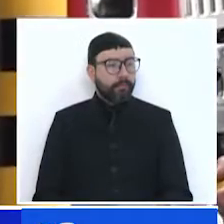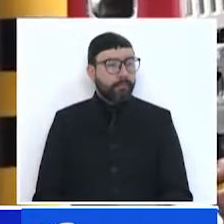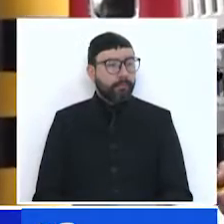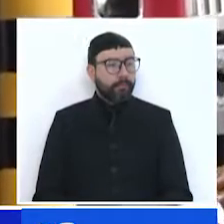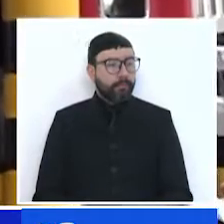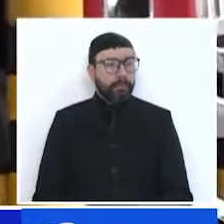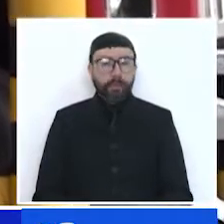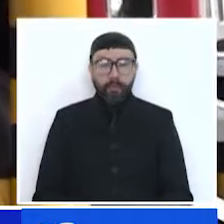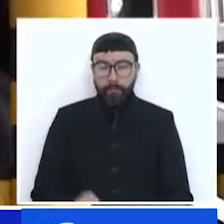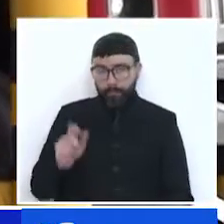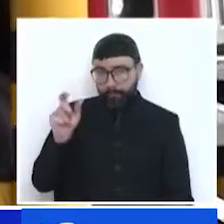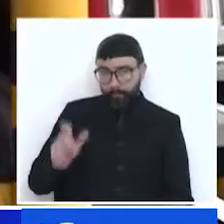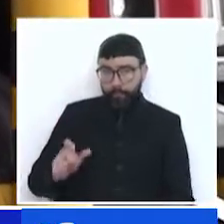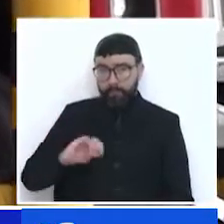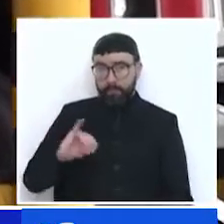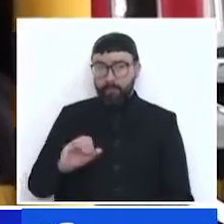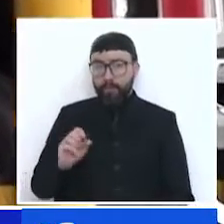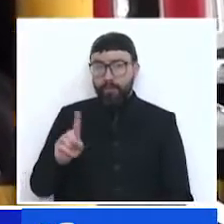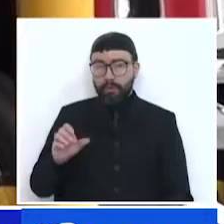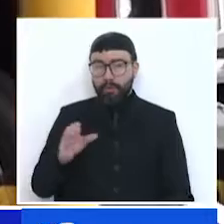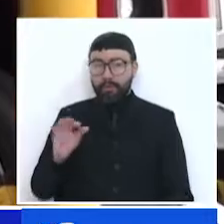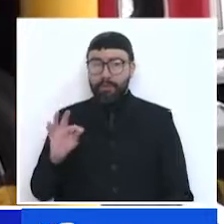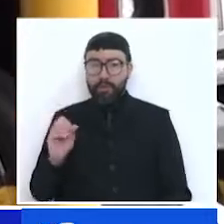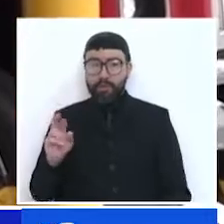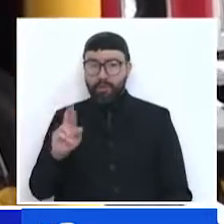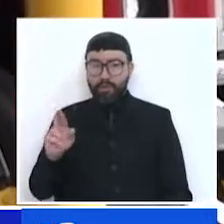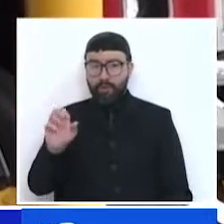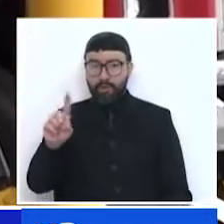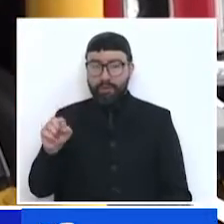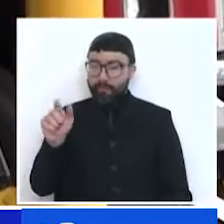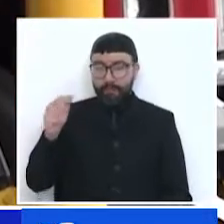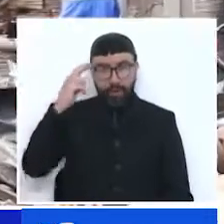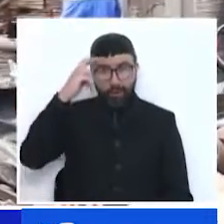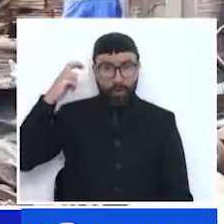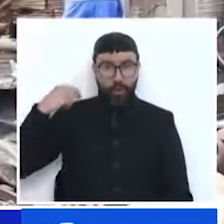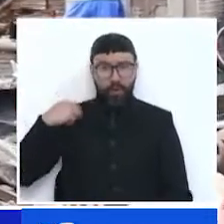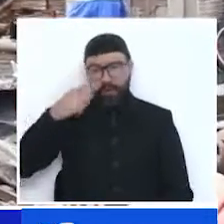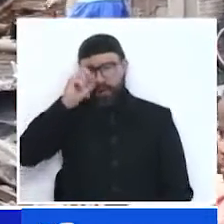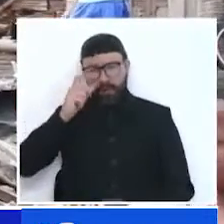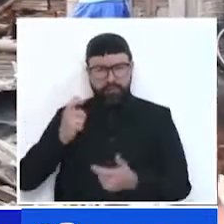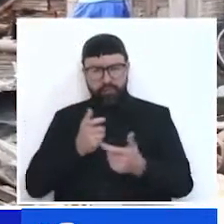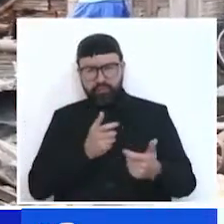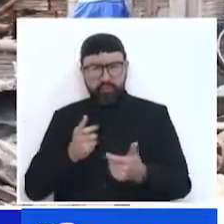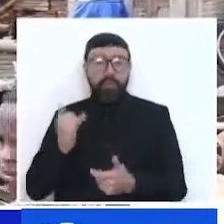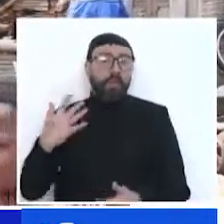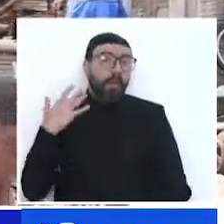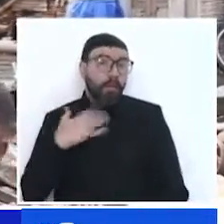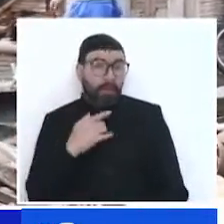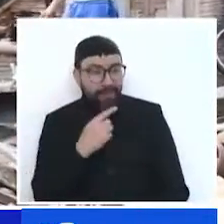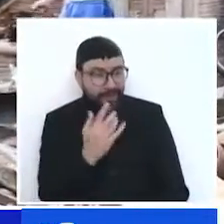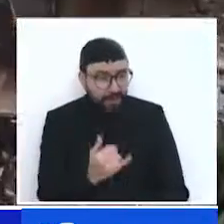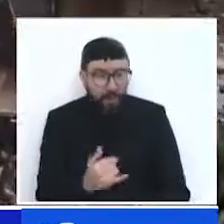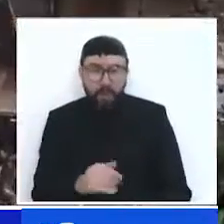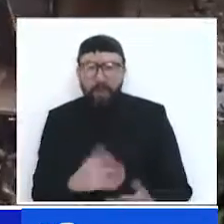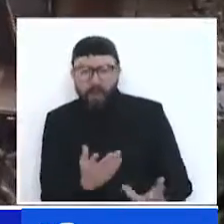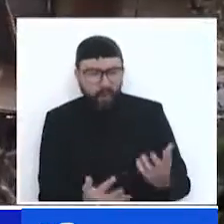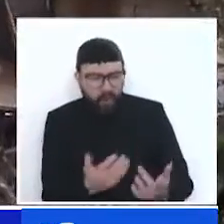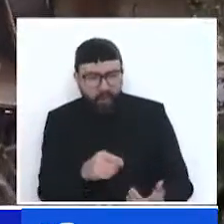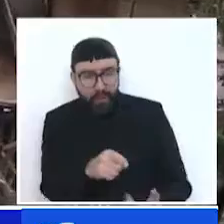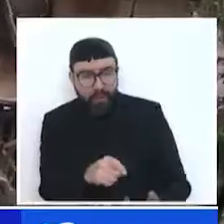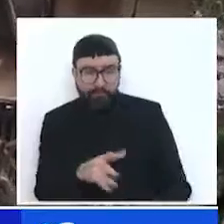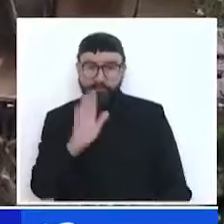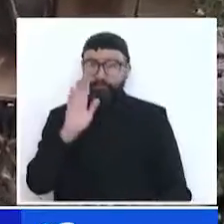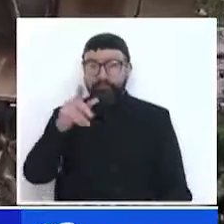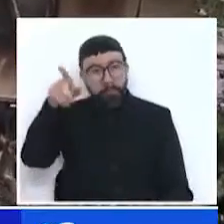El capitán José Augusto Montoya Torres, comandante del Cuerpo Oficial de Bomberos de Armenia, indicó que el material base de la estructura, entre madera